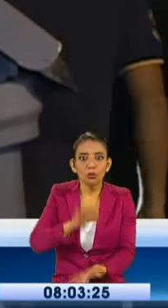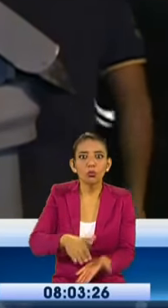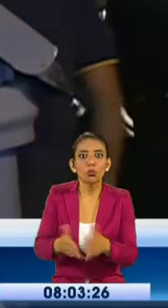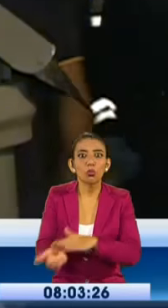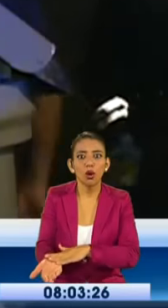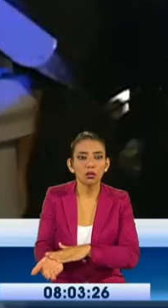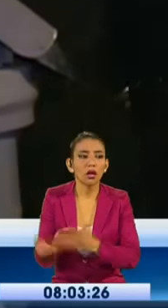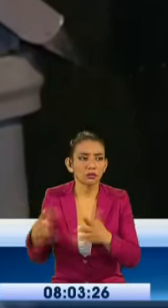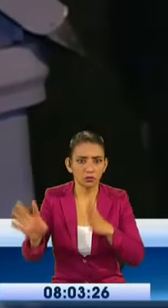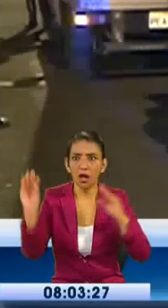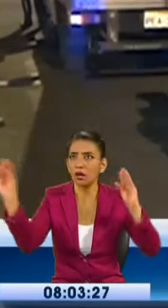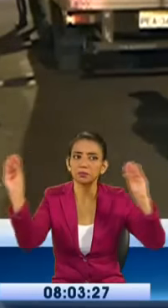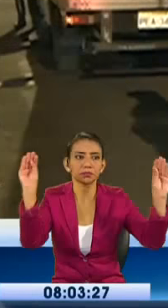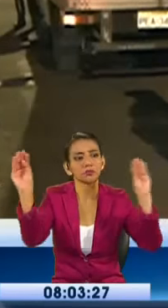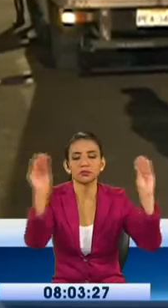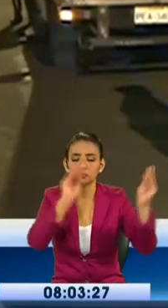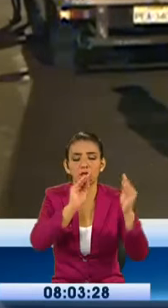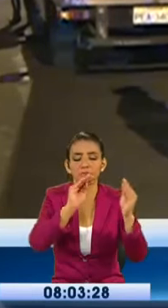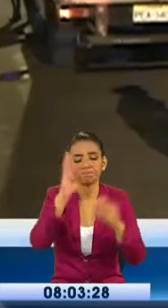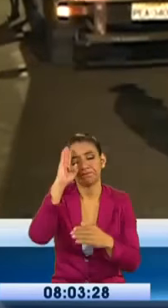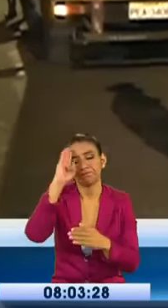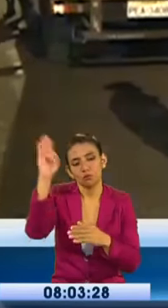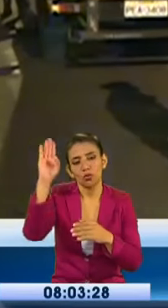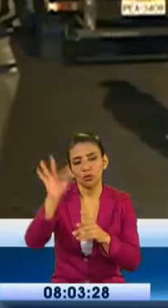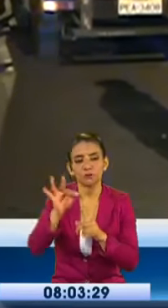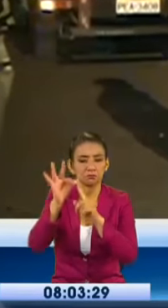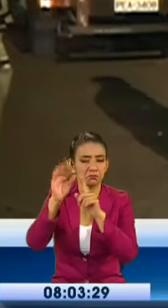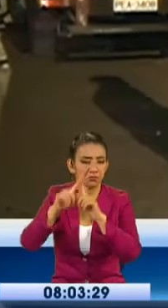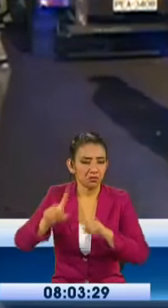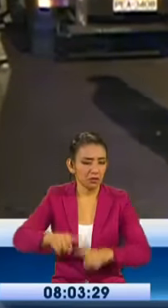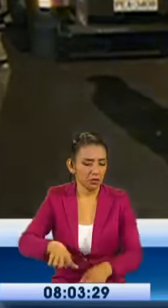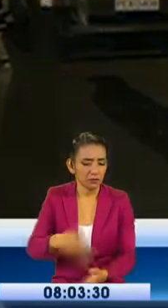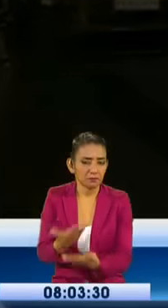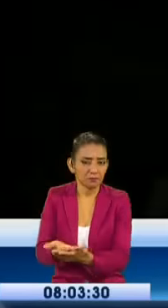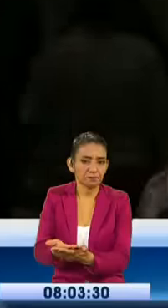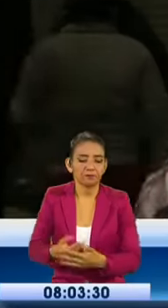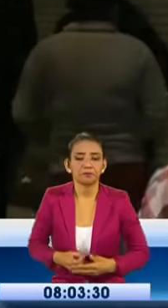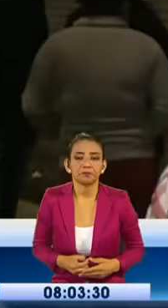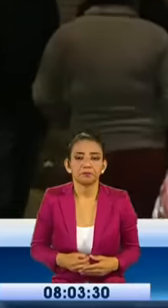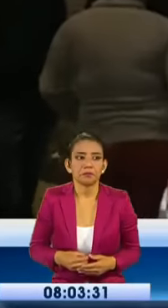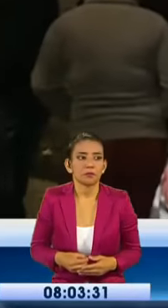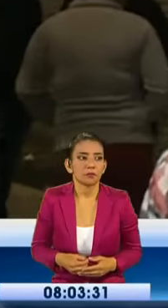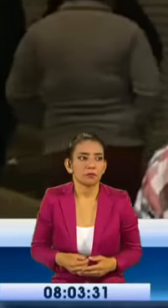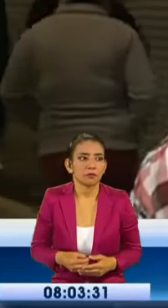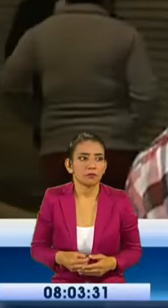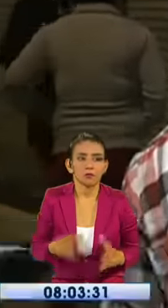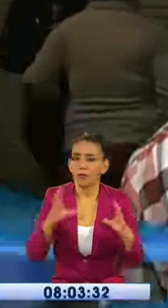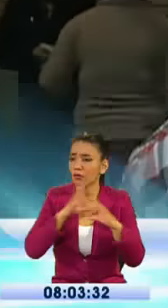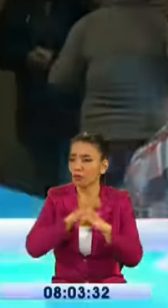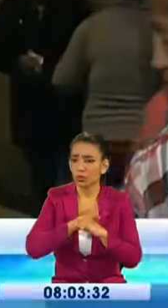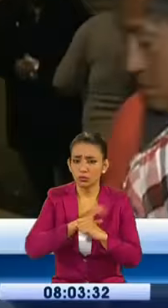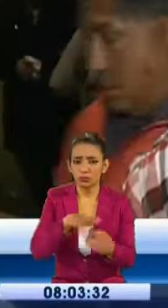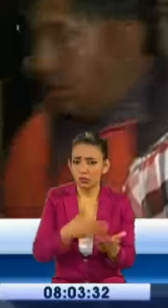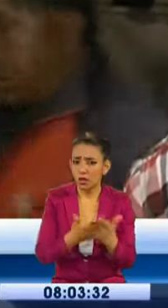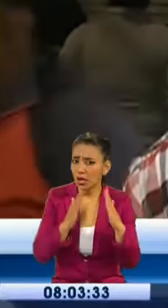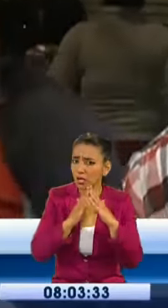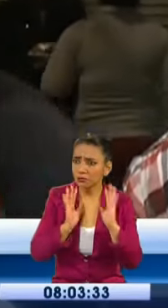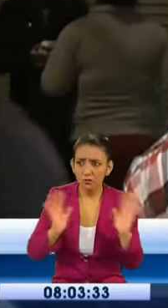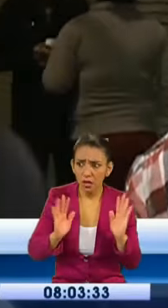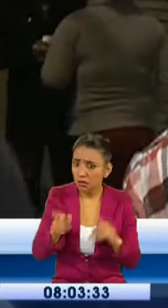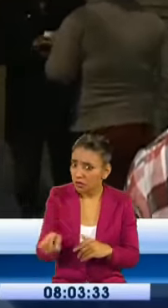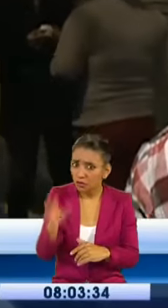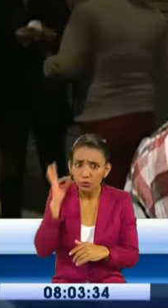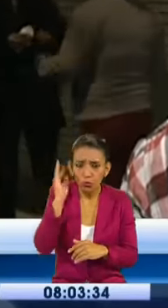de la novedad. Y en cuestión de minutos, varias unidades policiales llegaron al sitio. No, ya no llegó toda la noche y eso ella no lo hacía. O